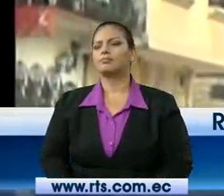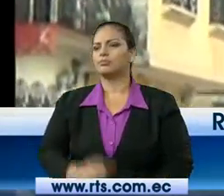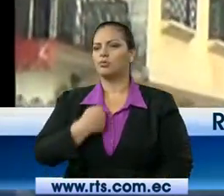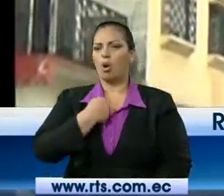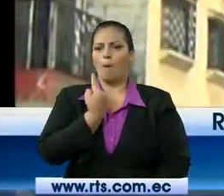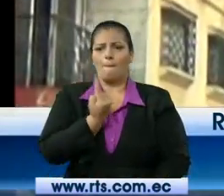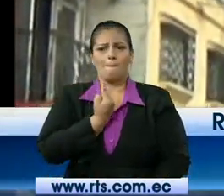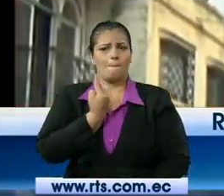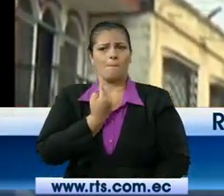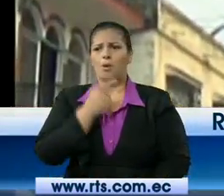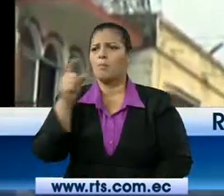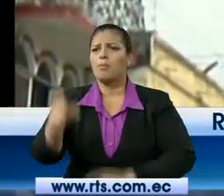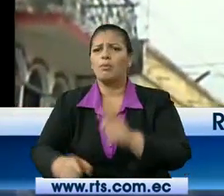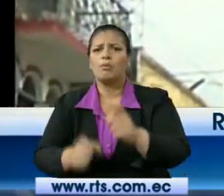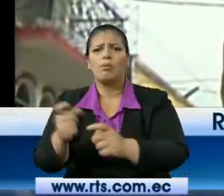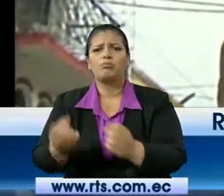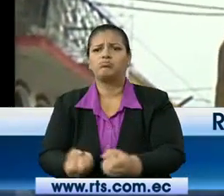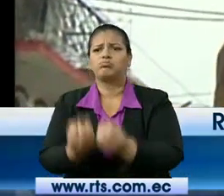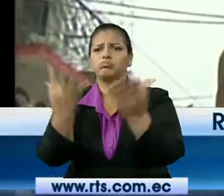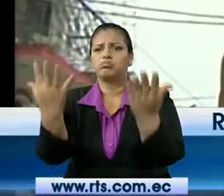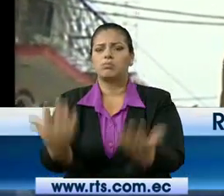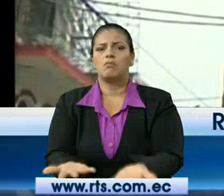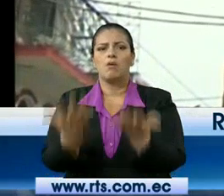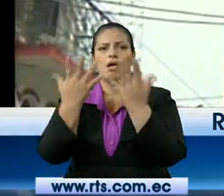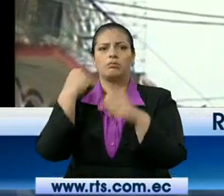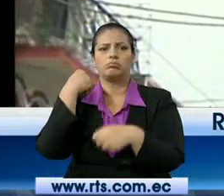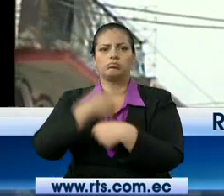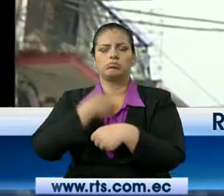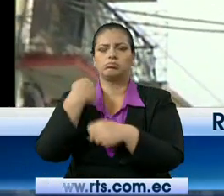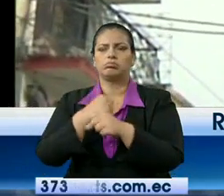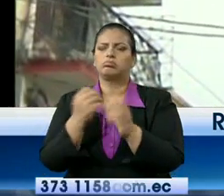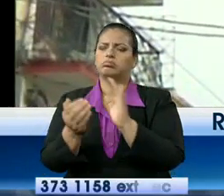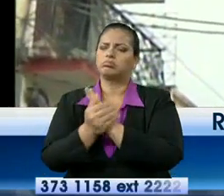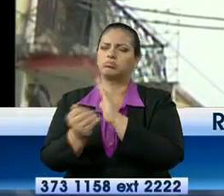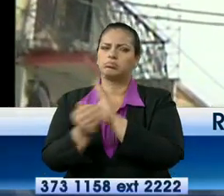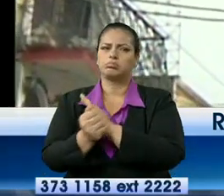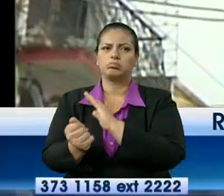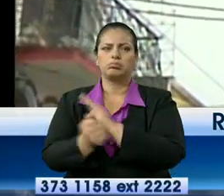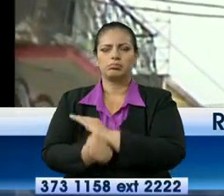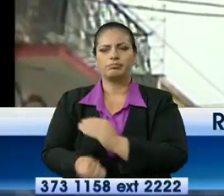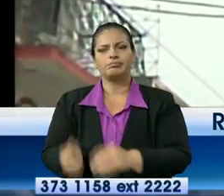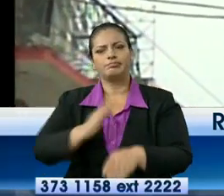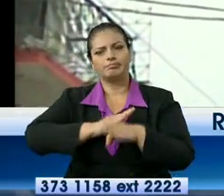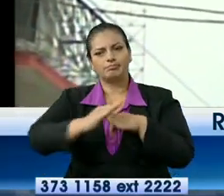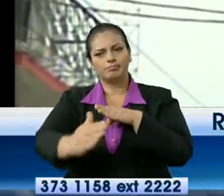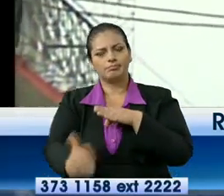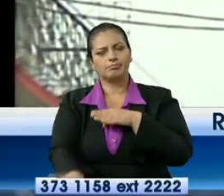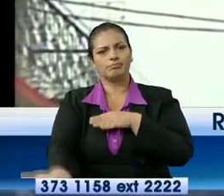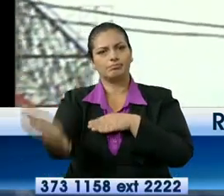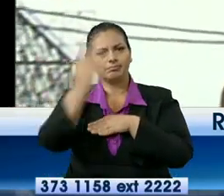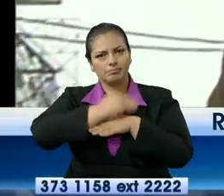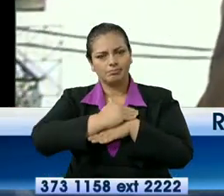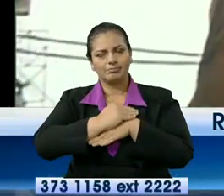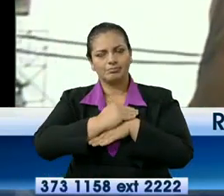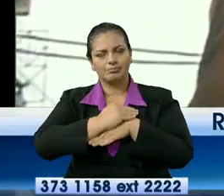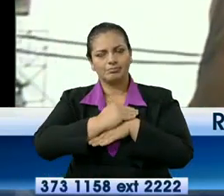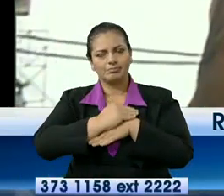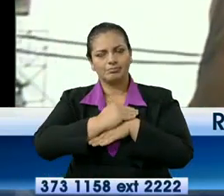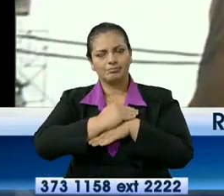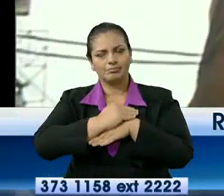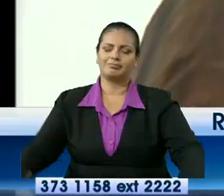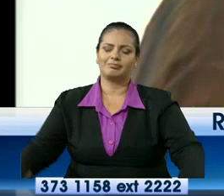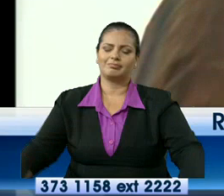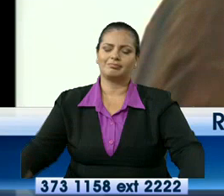este arte, lo hacemos con el propósito de dar una alegría a la gente. Así que la invitación antemano, aquí en la 15 Capitán Nájera, la esperamos con los brazos